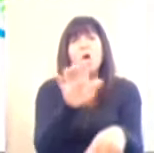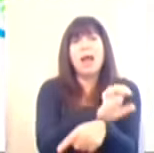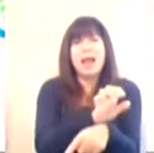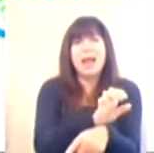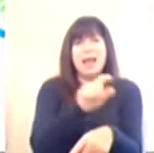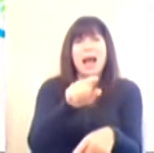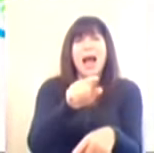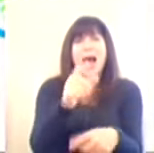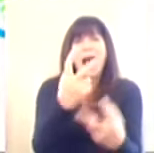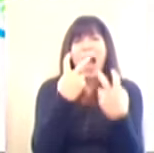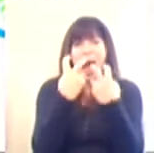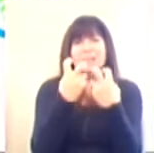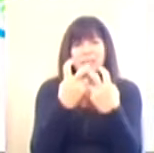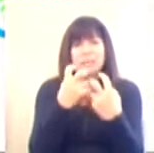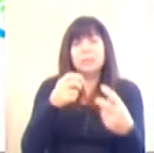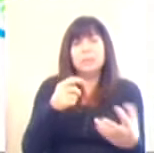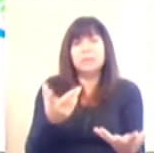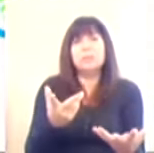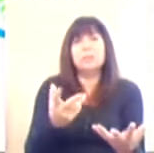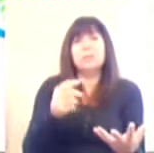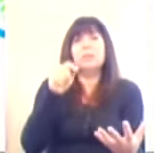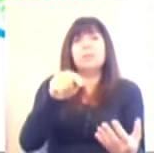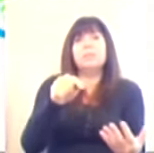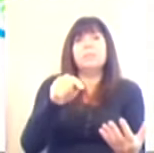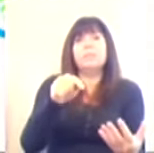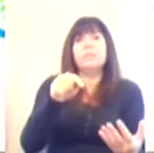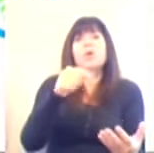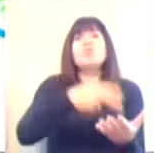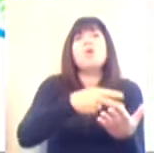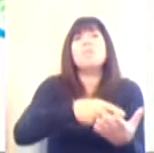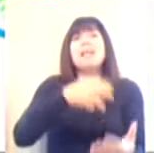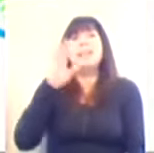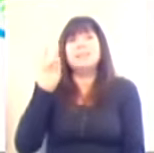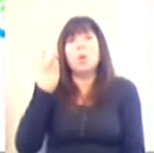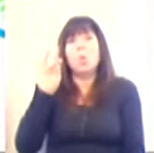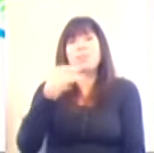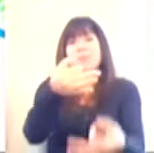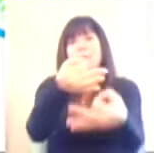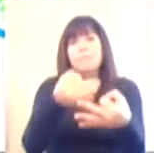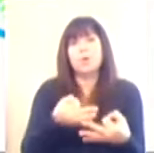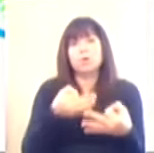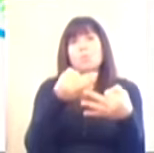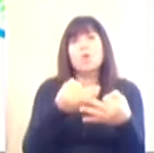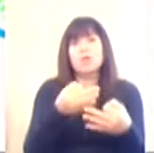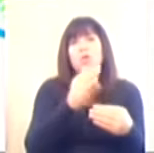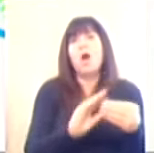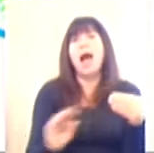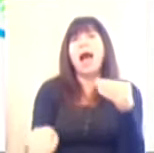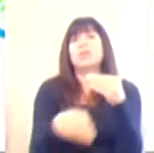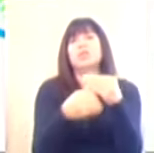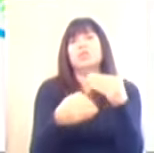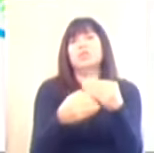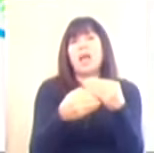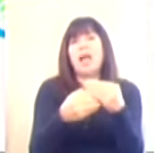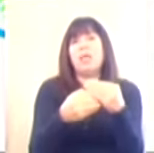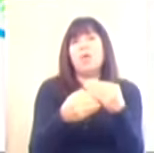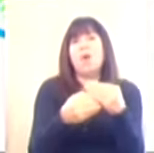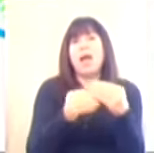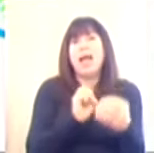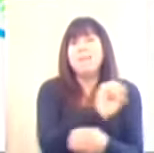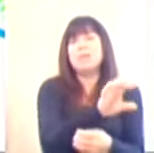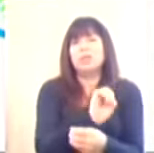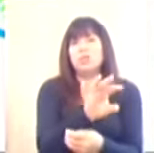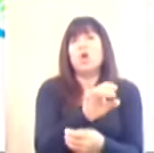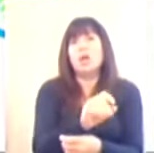el total, el área bajo esa curva, de aquí al año 2050, un presupuesto asociado máximo a esas emisiones, y finalmente, ya en el